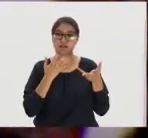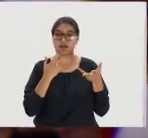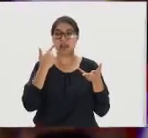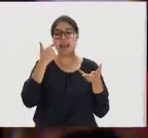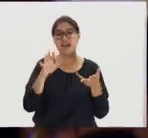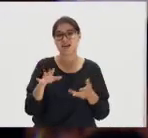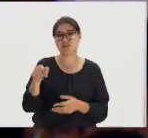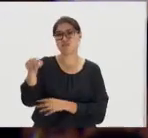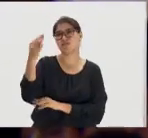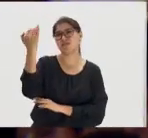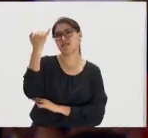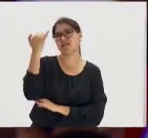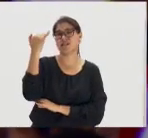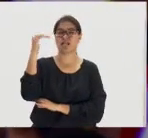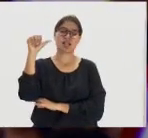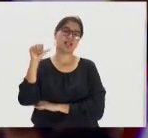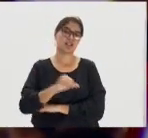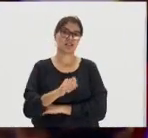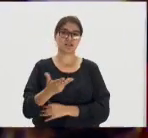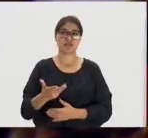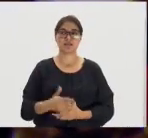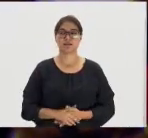del hombre.